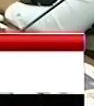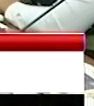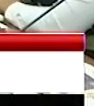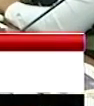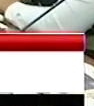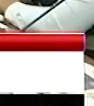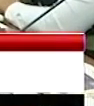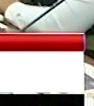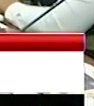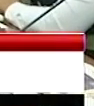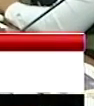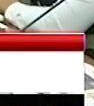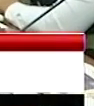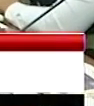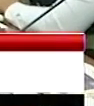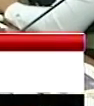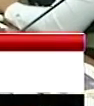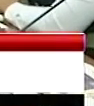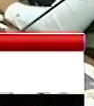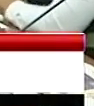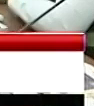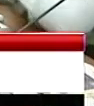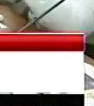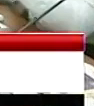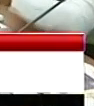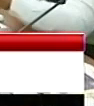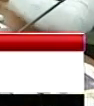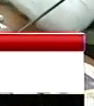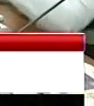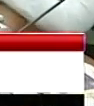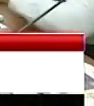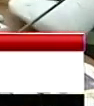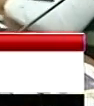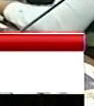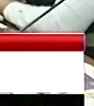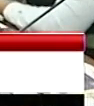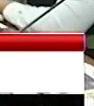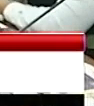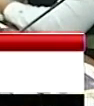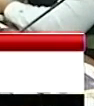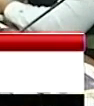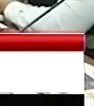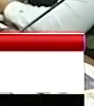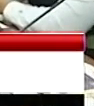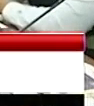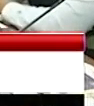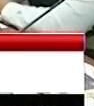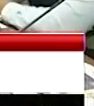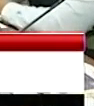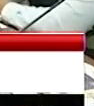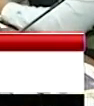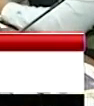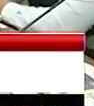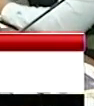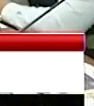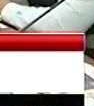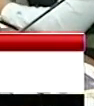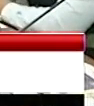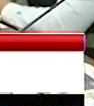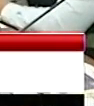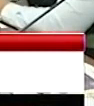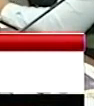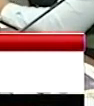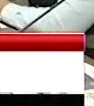de extorsión. La extorsión lo denuncian en la comisaría o ya sea en una unidad de investigación o en la